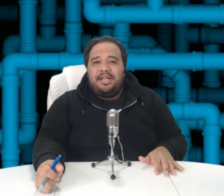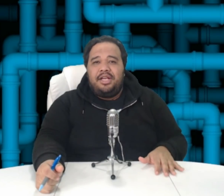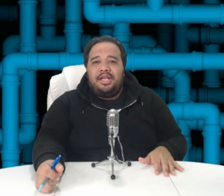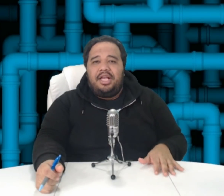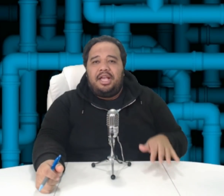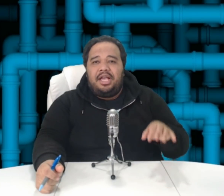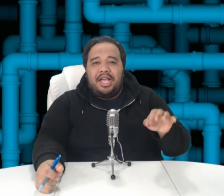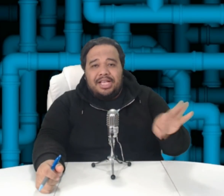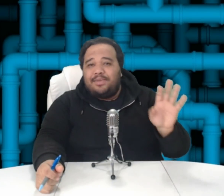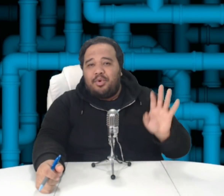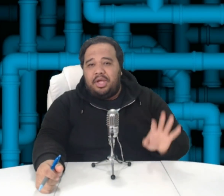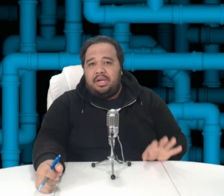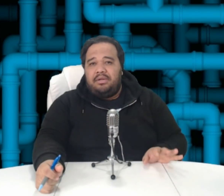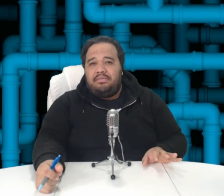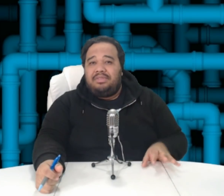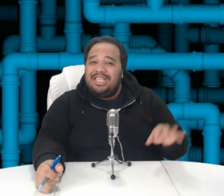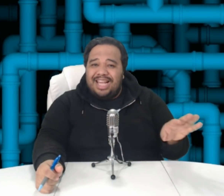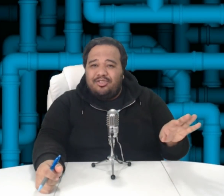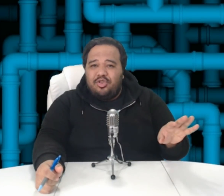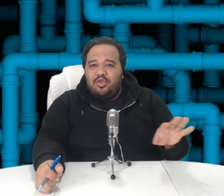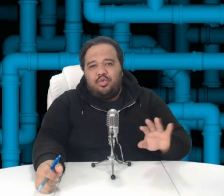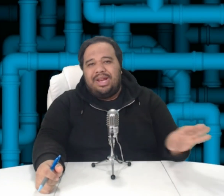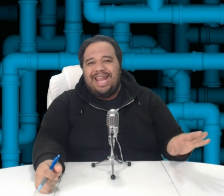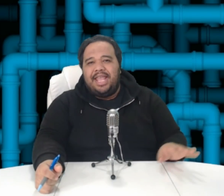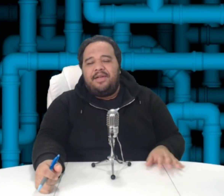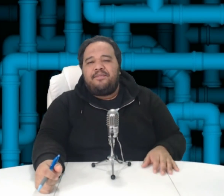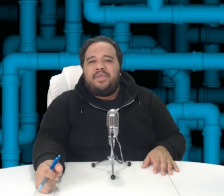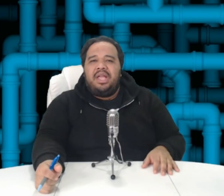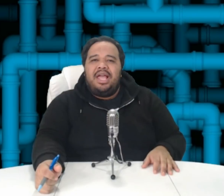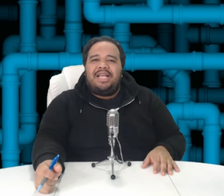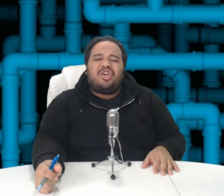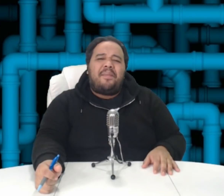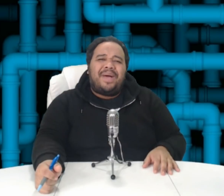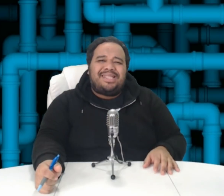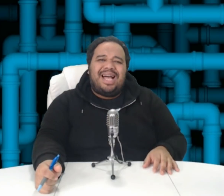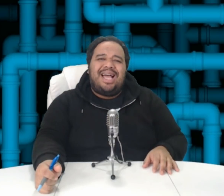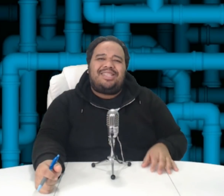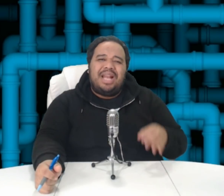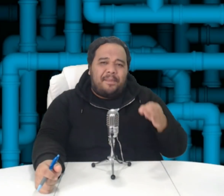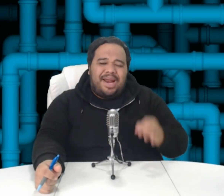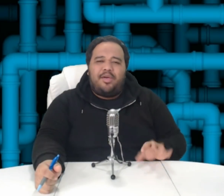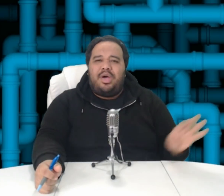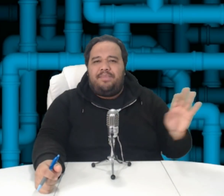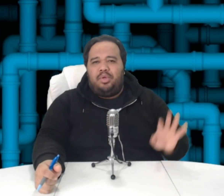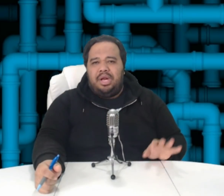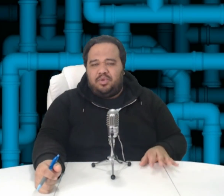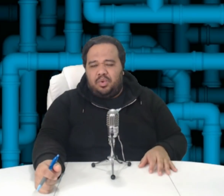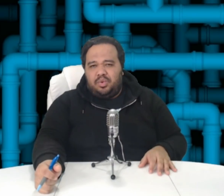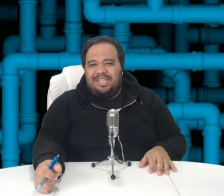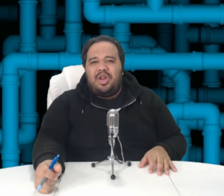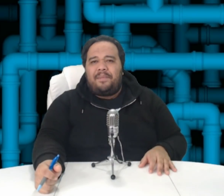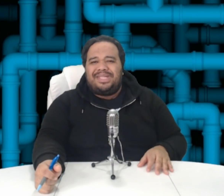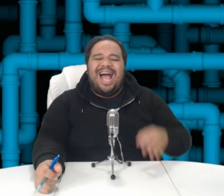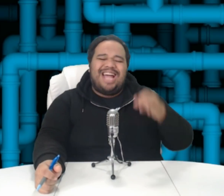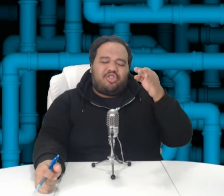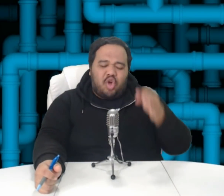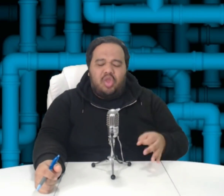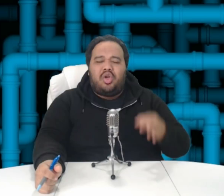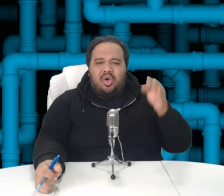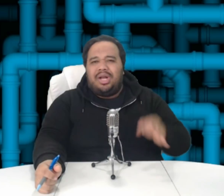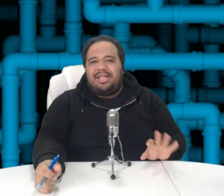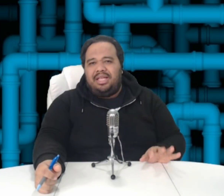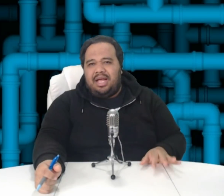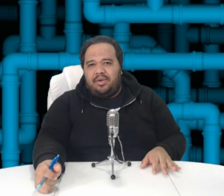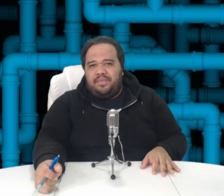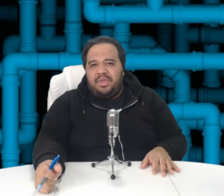era ese poder. Sin eso, no eres nadie. Eso le pasa, esa es la paradoja del poder absoluto. Eso le pasa a